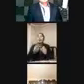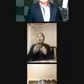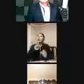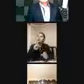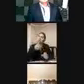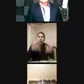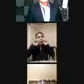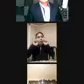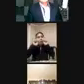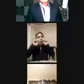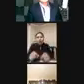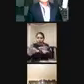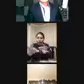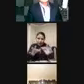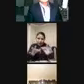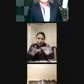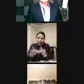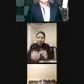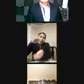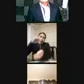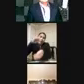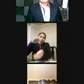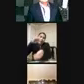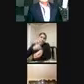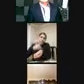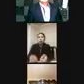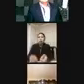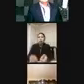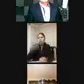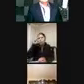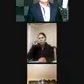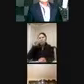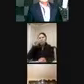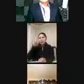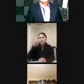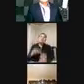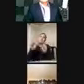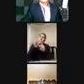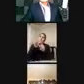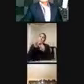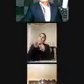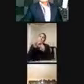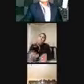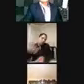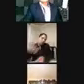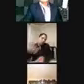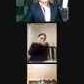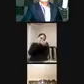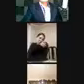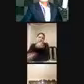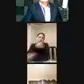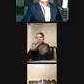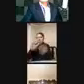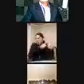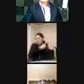que le explique con pocas palabritas, ¿no? Un pinchacito y ya, ¿no? Entonces ahí es la